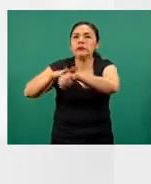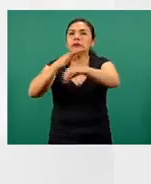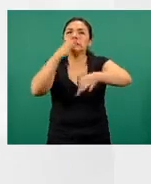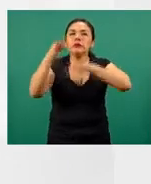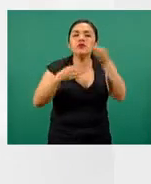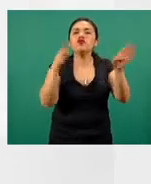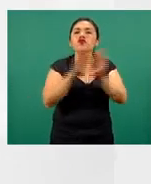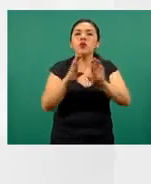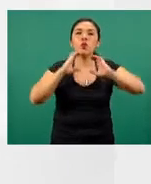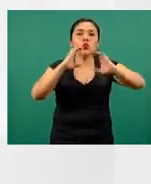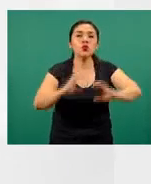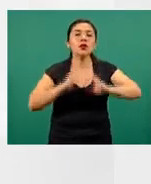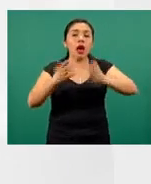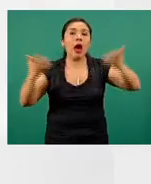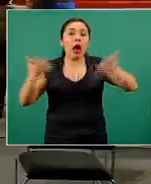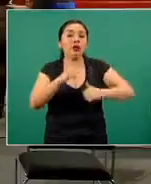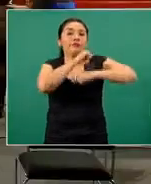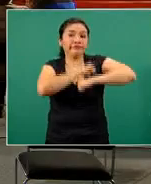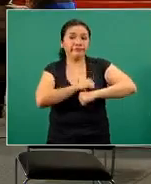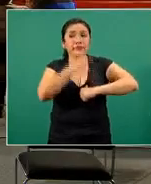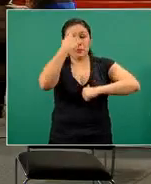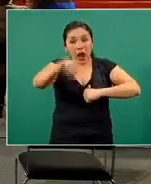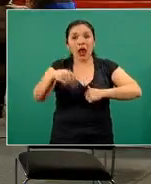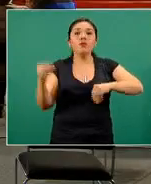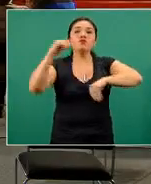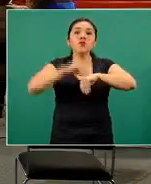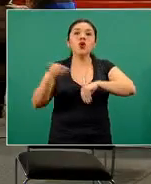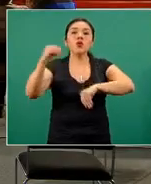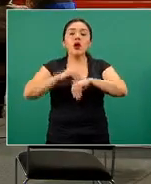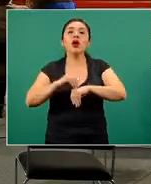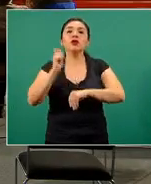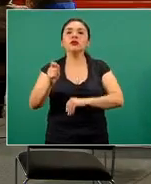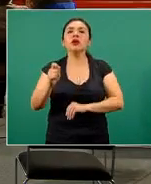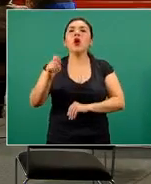las medidas preventivas correspondientes y habilitación de la línea